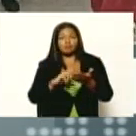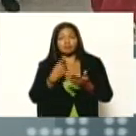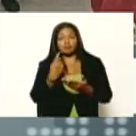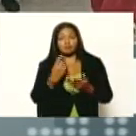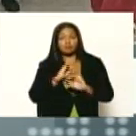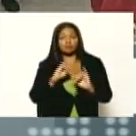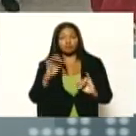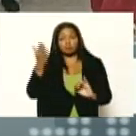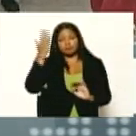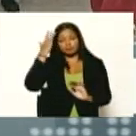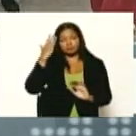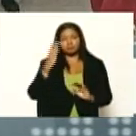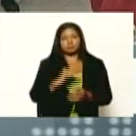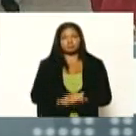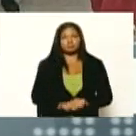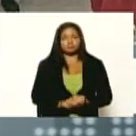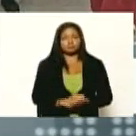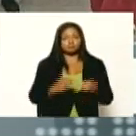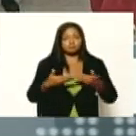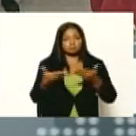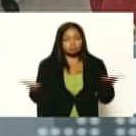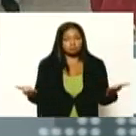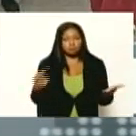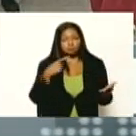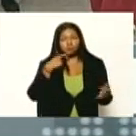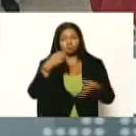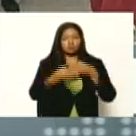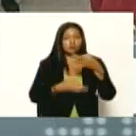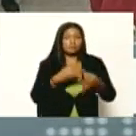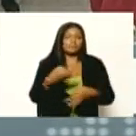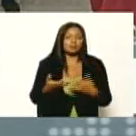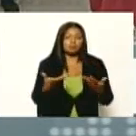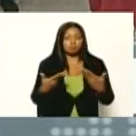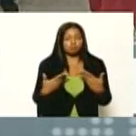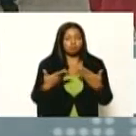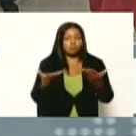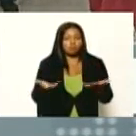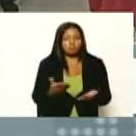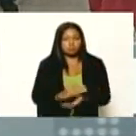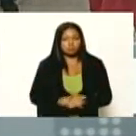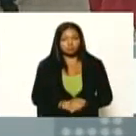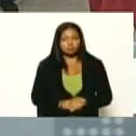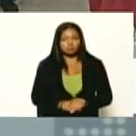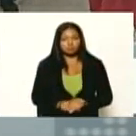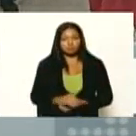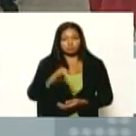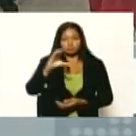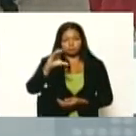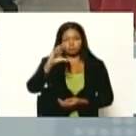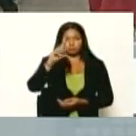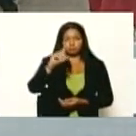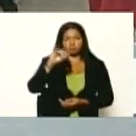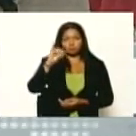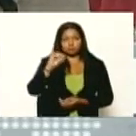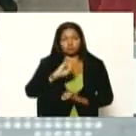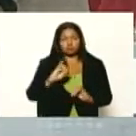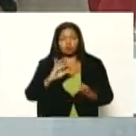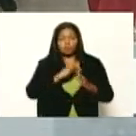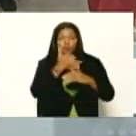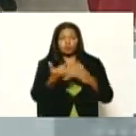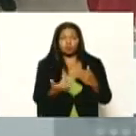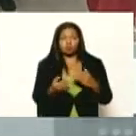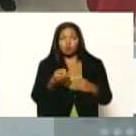ya saben, los disponemos, ustedes me lo solicitan. Y el CDI, bueno, ya es un